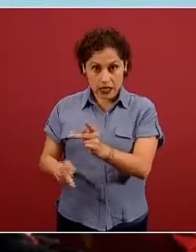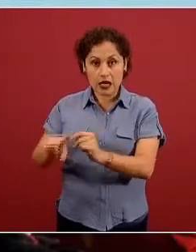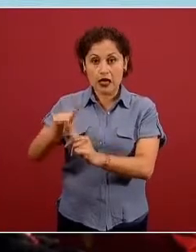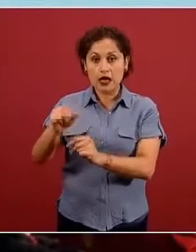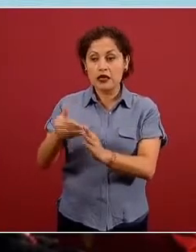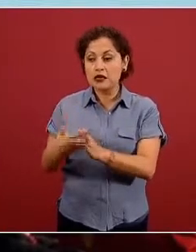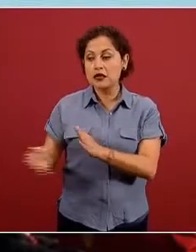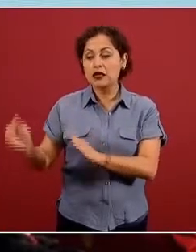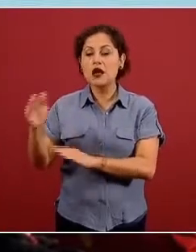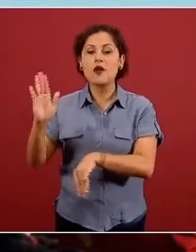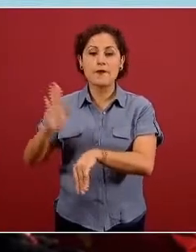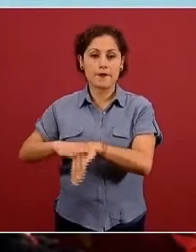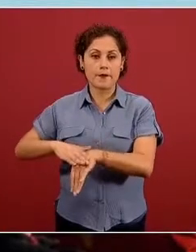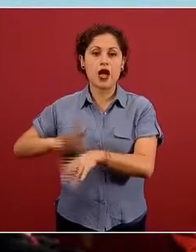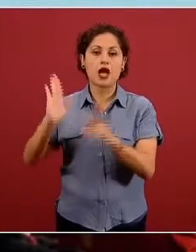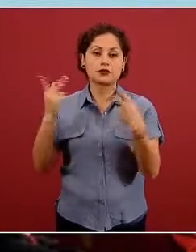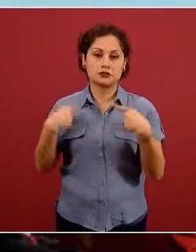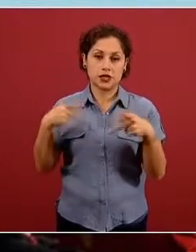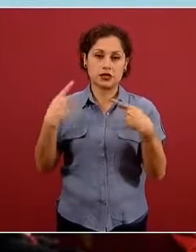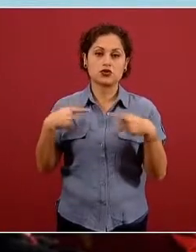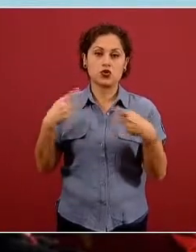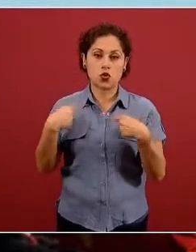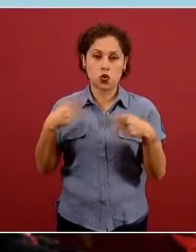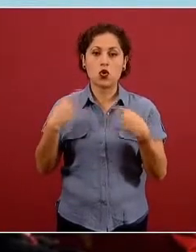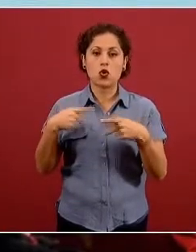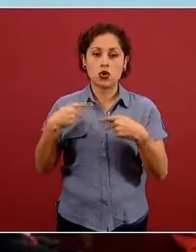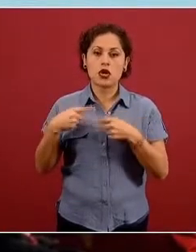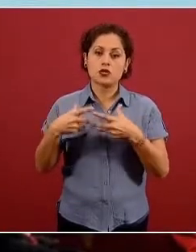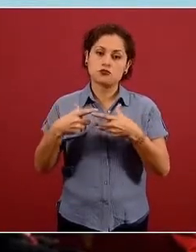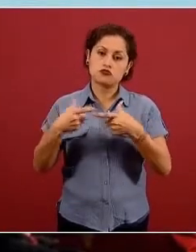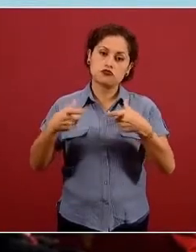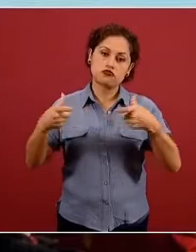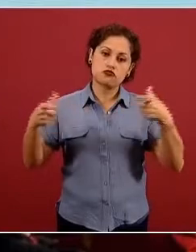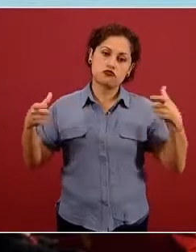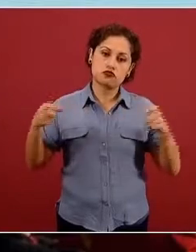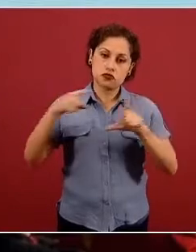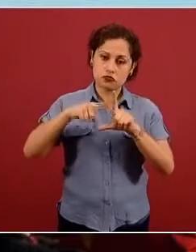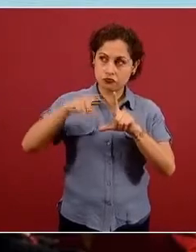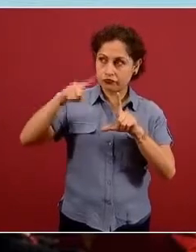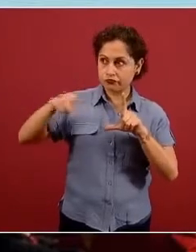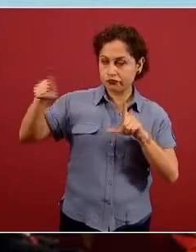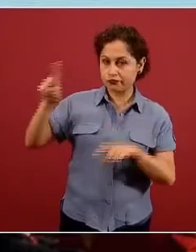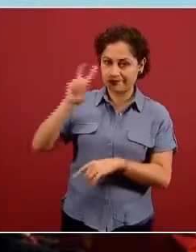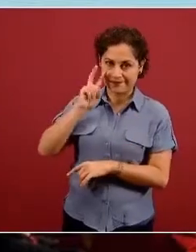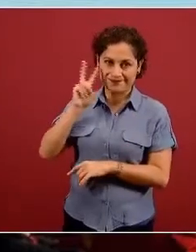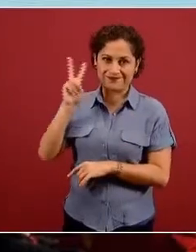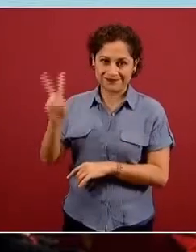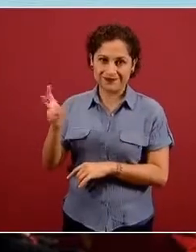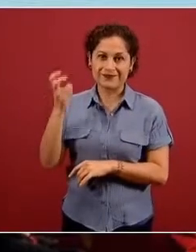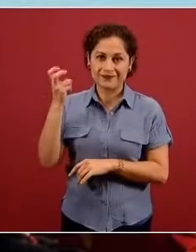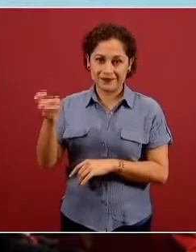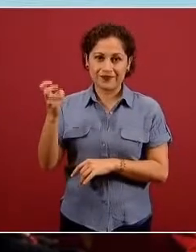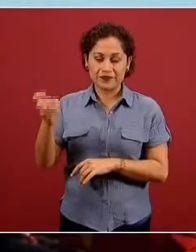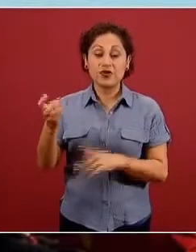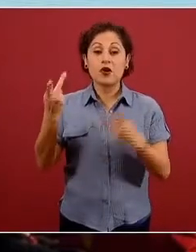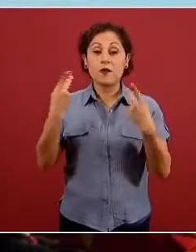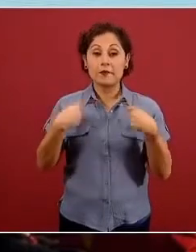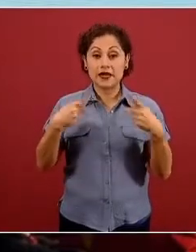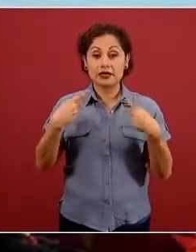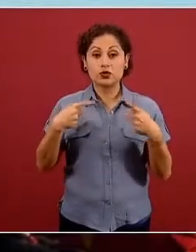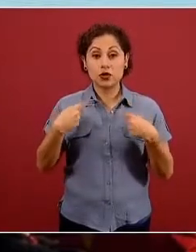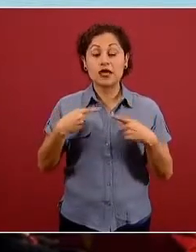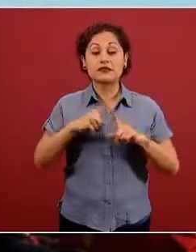la cantidad de personas o la proporción de personas que tienen el virus SARS-CoV-2, entre aquellas que tienen los síntomas de COVID.